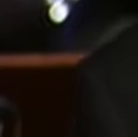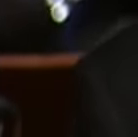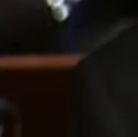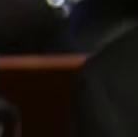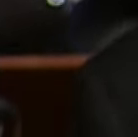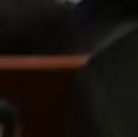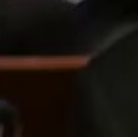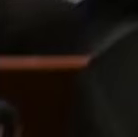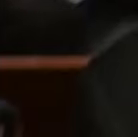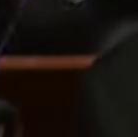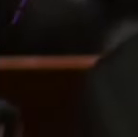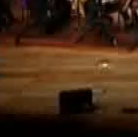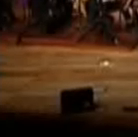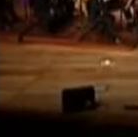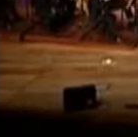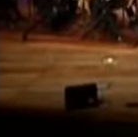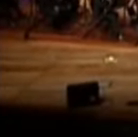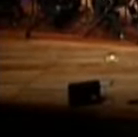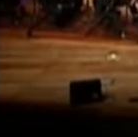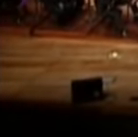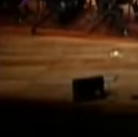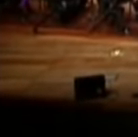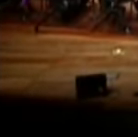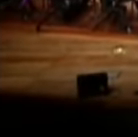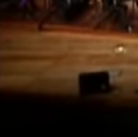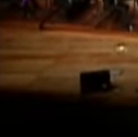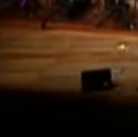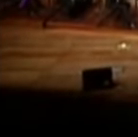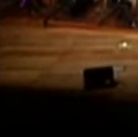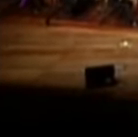Este viernes, 20 horas.